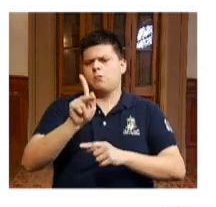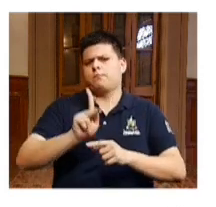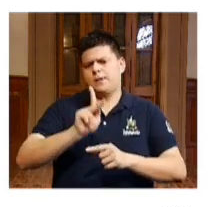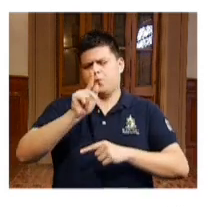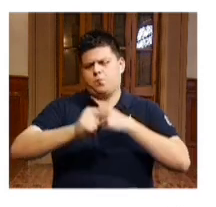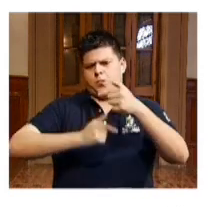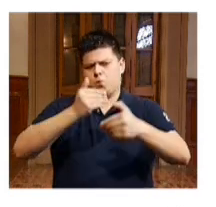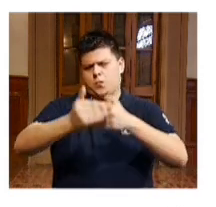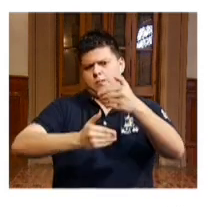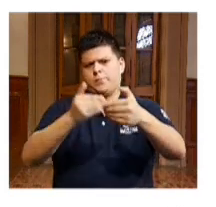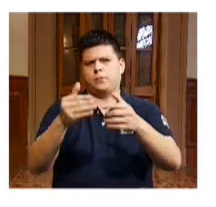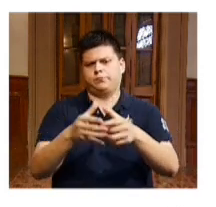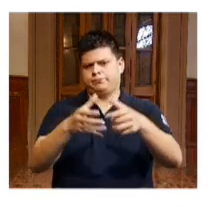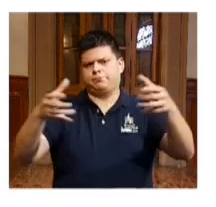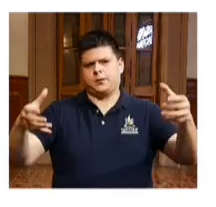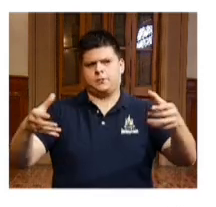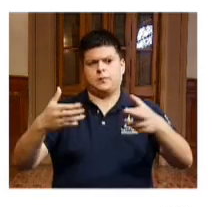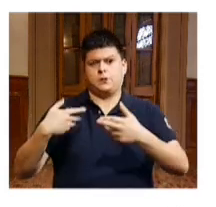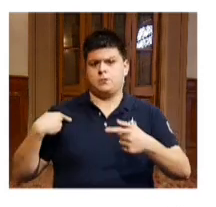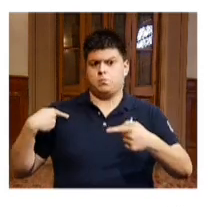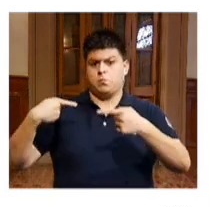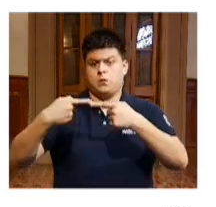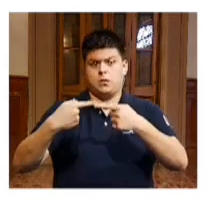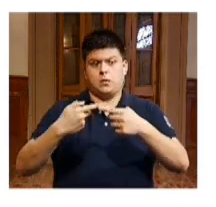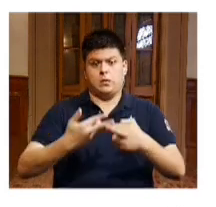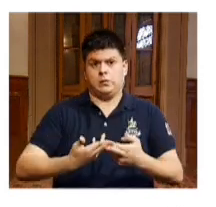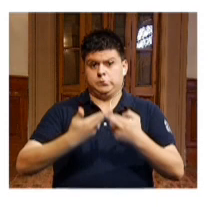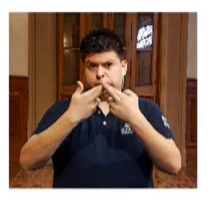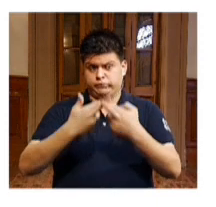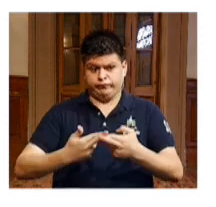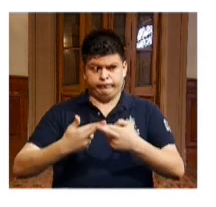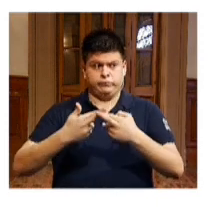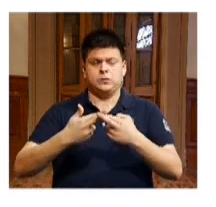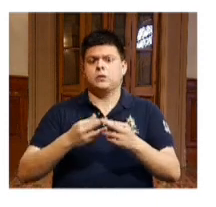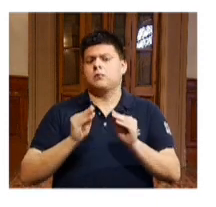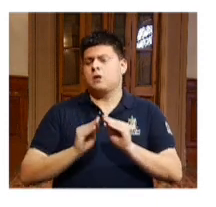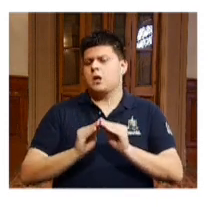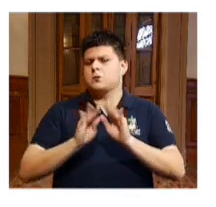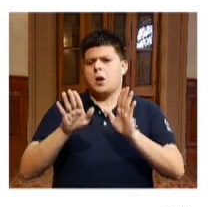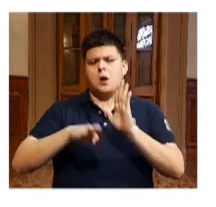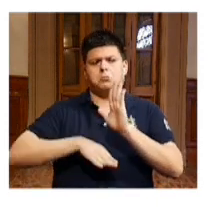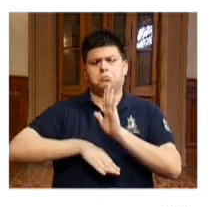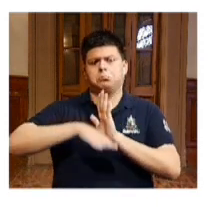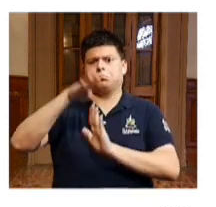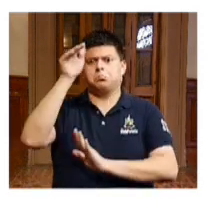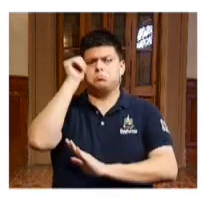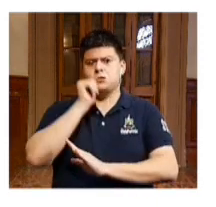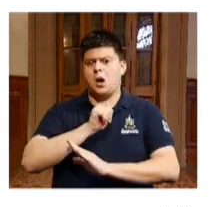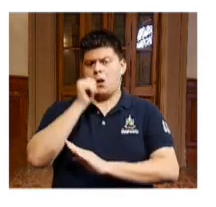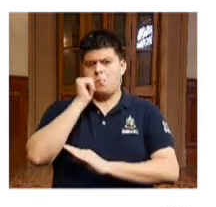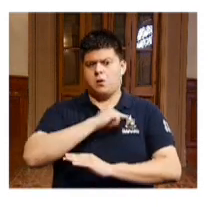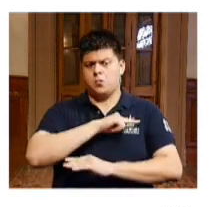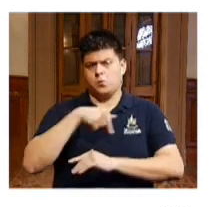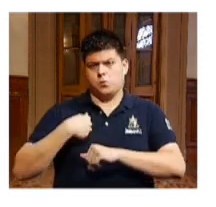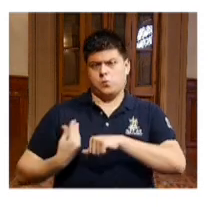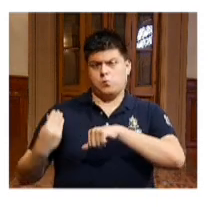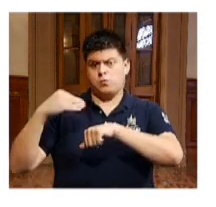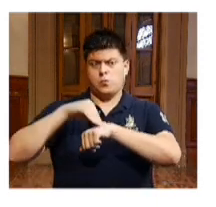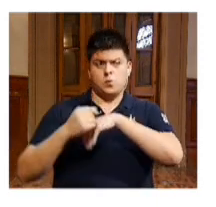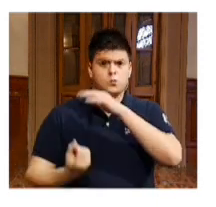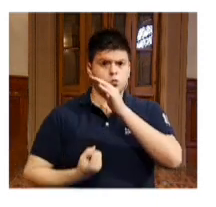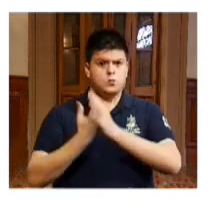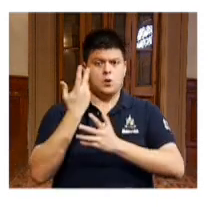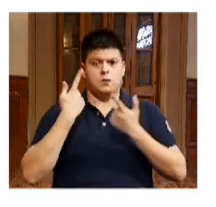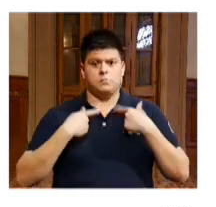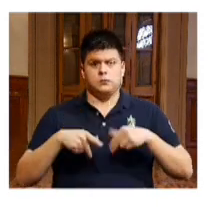incidencia acumulada evidentemente en una curva ascendente porque vamos sumando